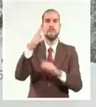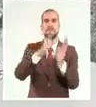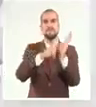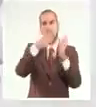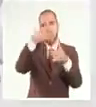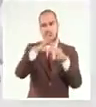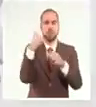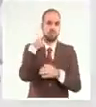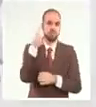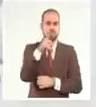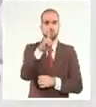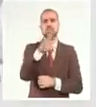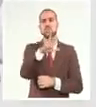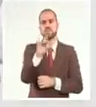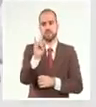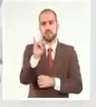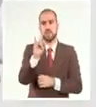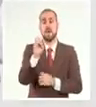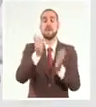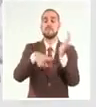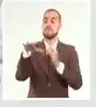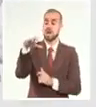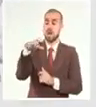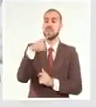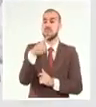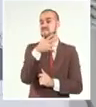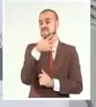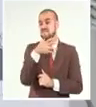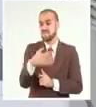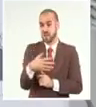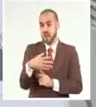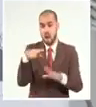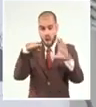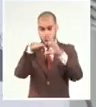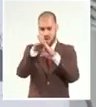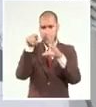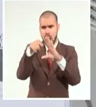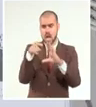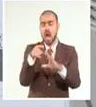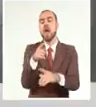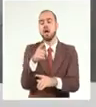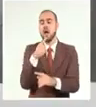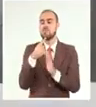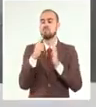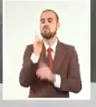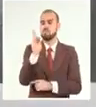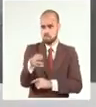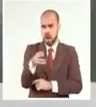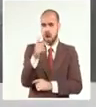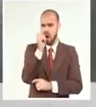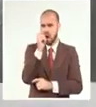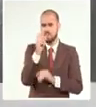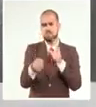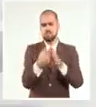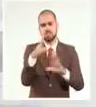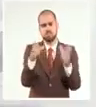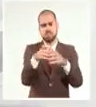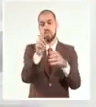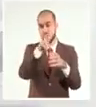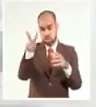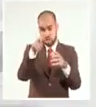del Río, cuando Fidel, en la gran caverna de Santo Tomás, encarga a Leandro Rodríguez el formar un grupo de 12